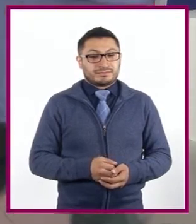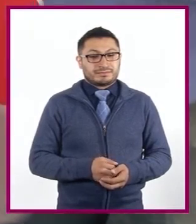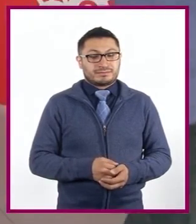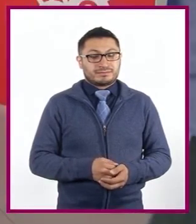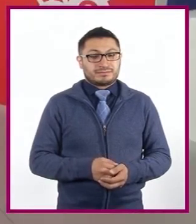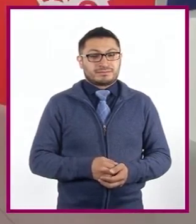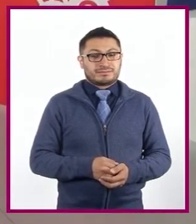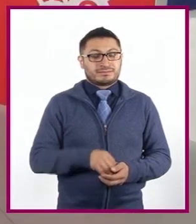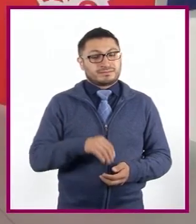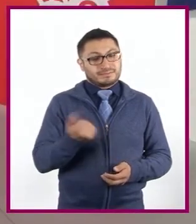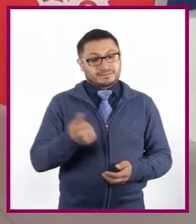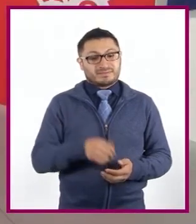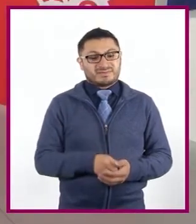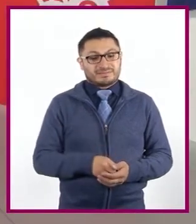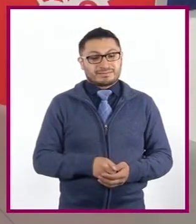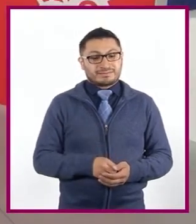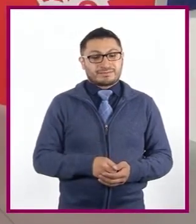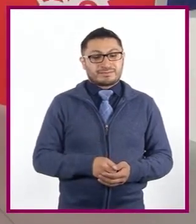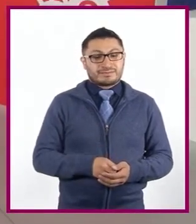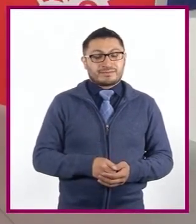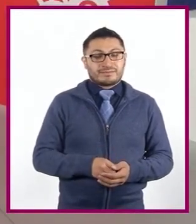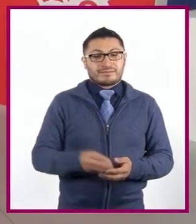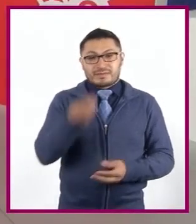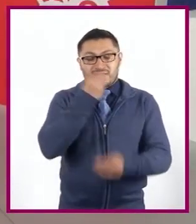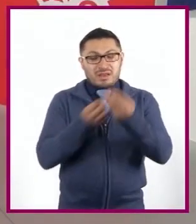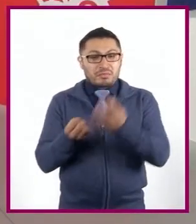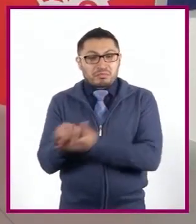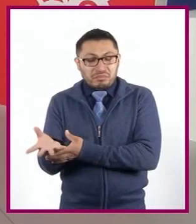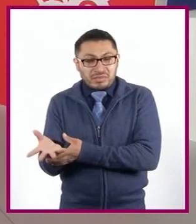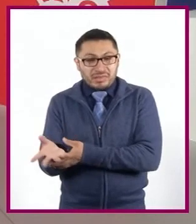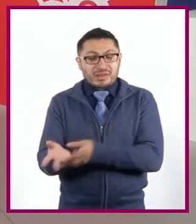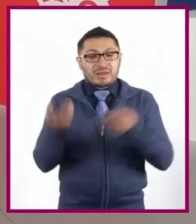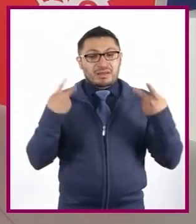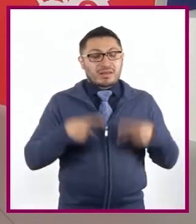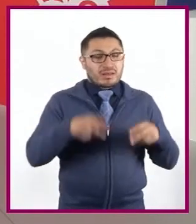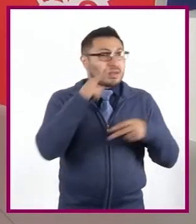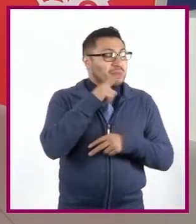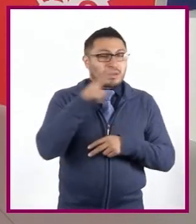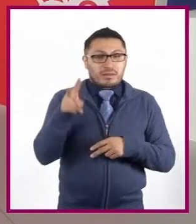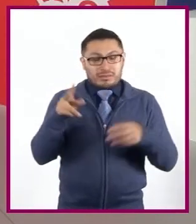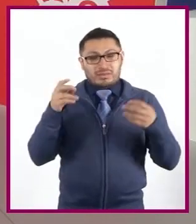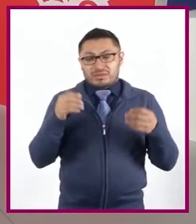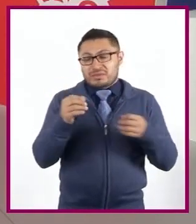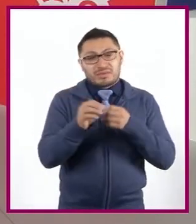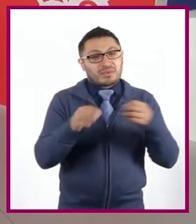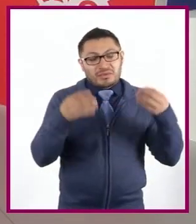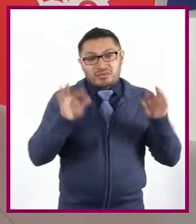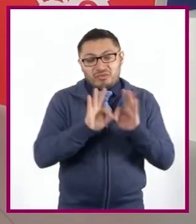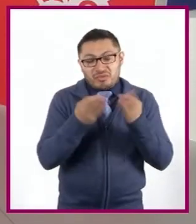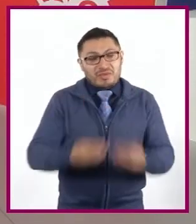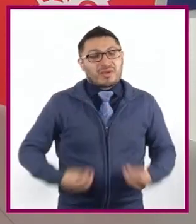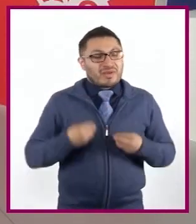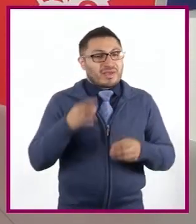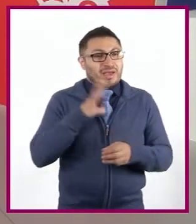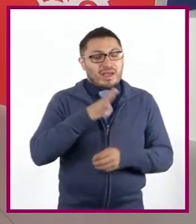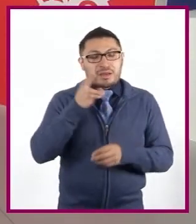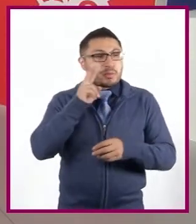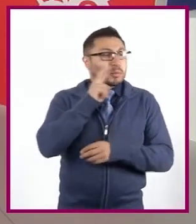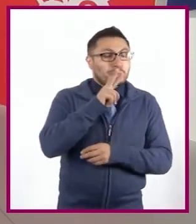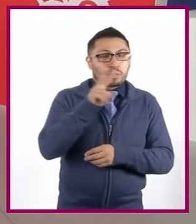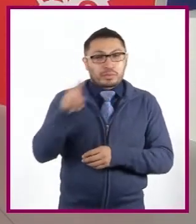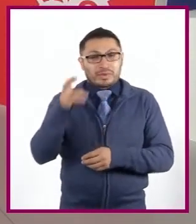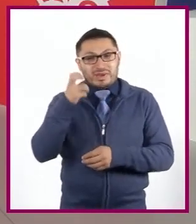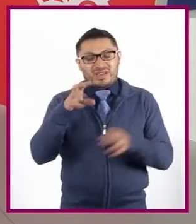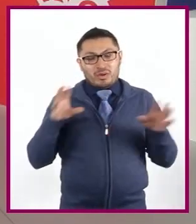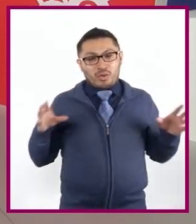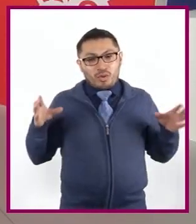Por otro lado, al salir por el alimento, los individuos quedan visibles a los depredadores, y esto provocará que la población